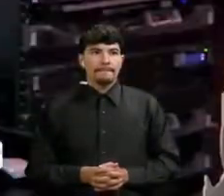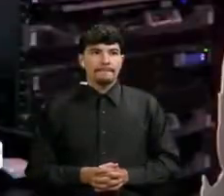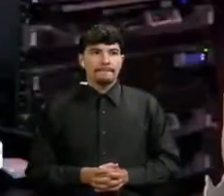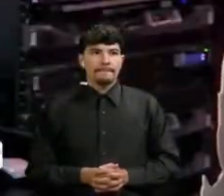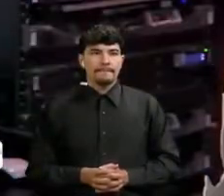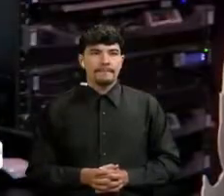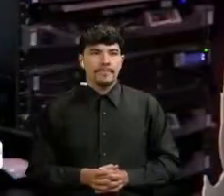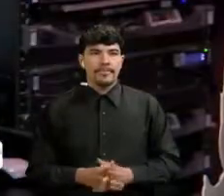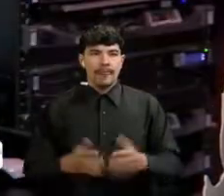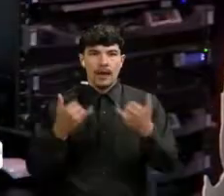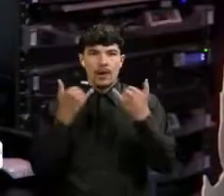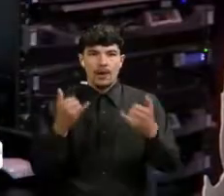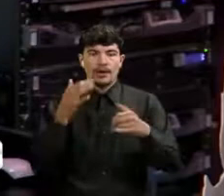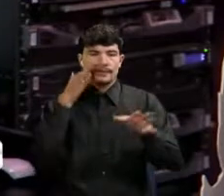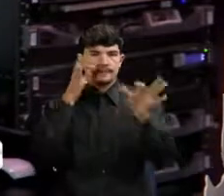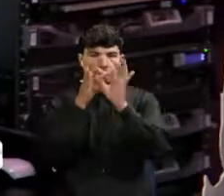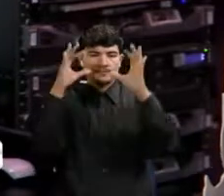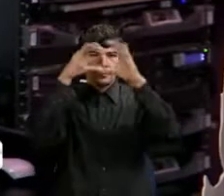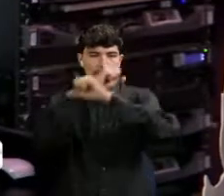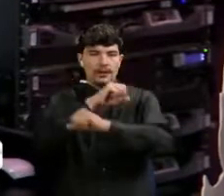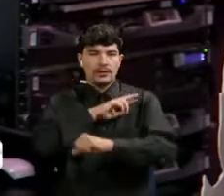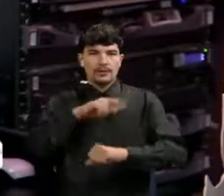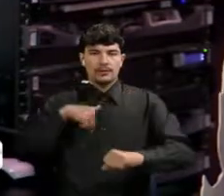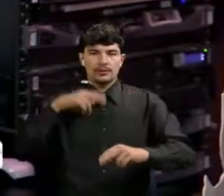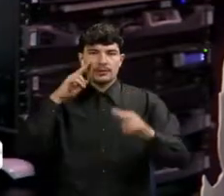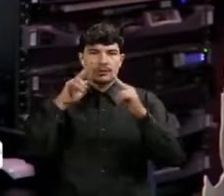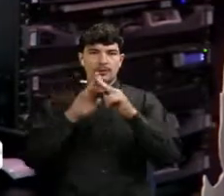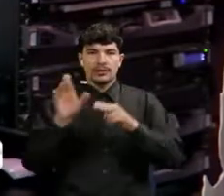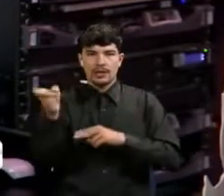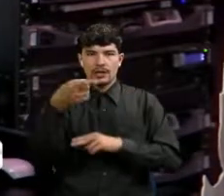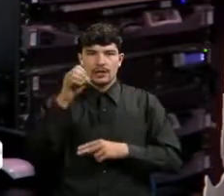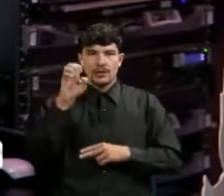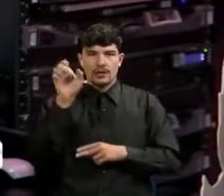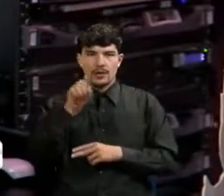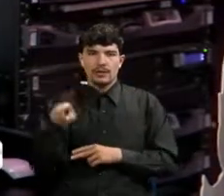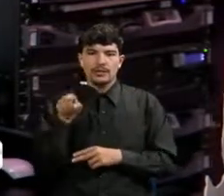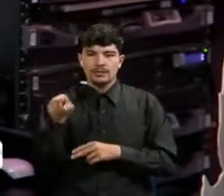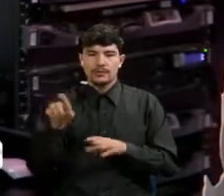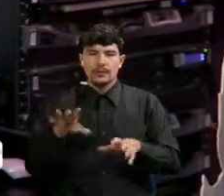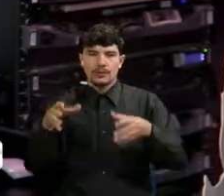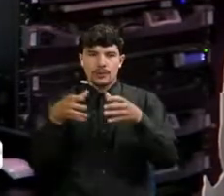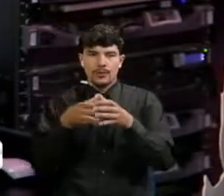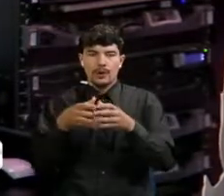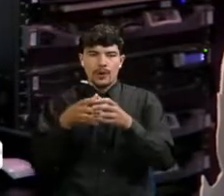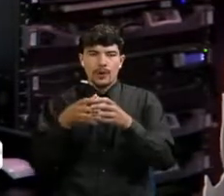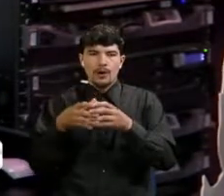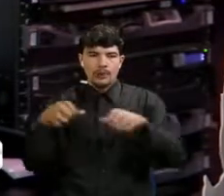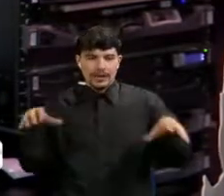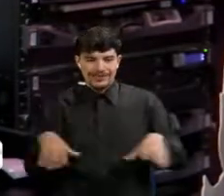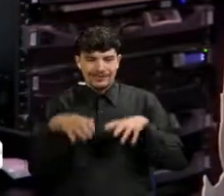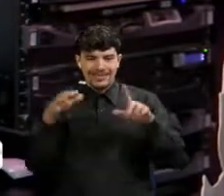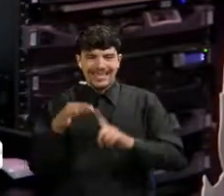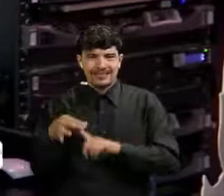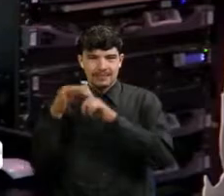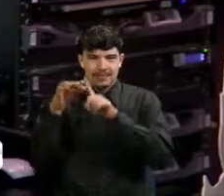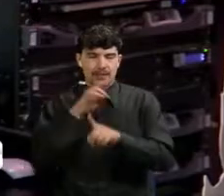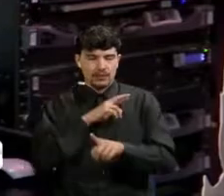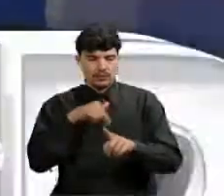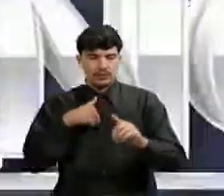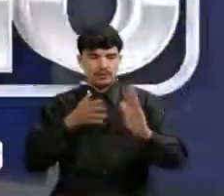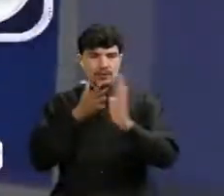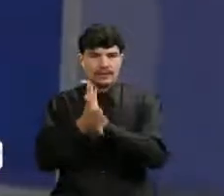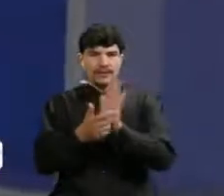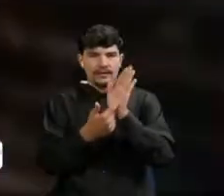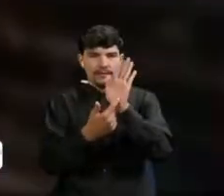hoy en el eterno turno conoceremos más acerca del goes el grupo de operaciones especiales de la policía hombre parado para todos ustedes el siguiente